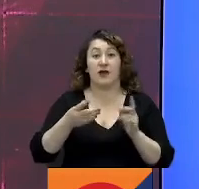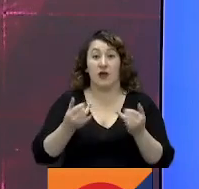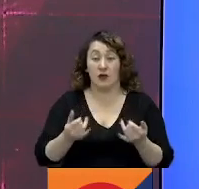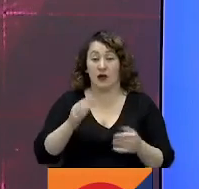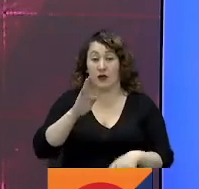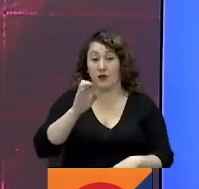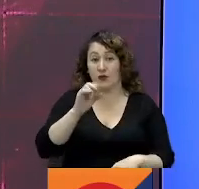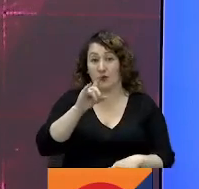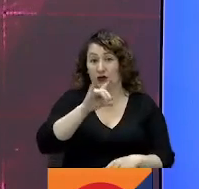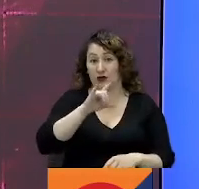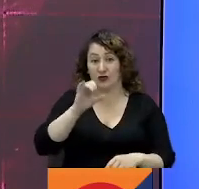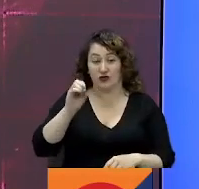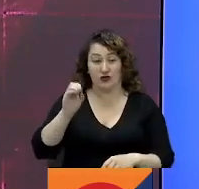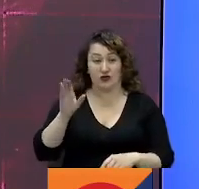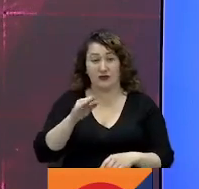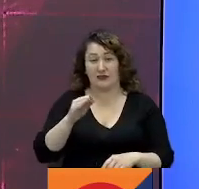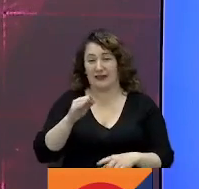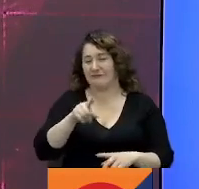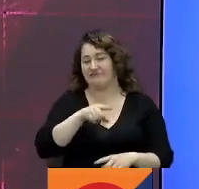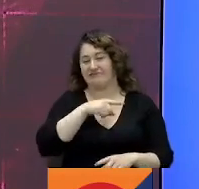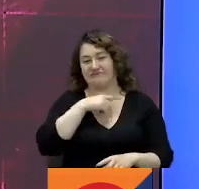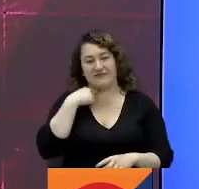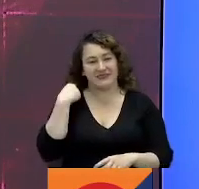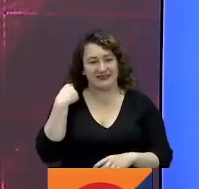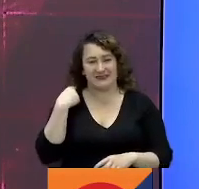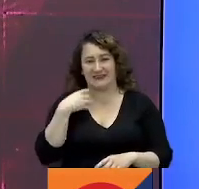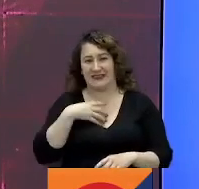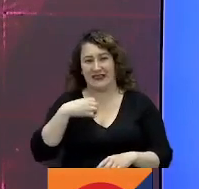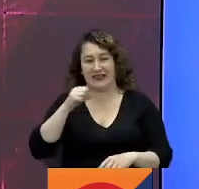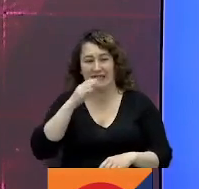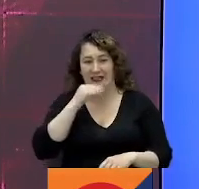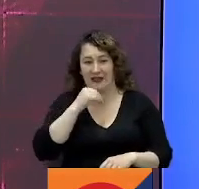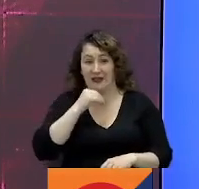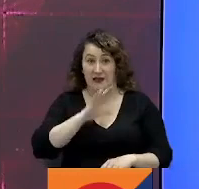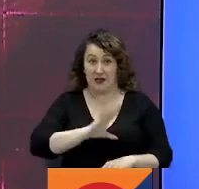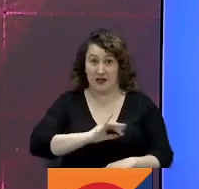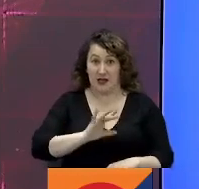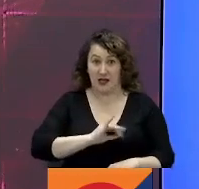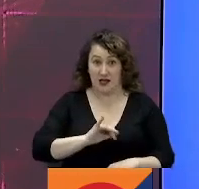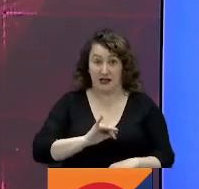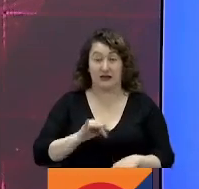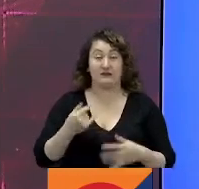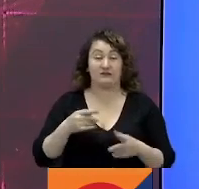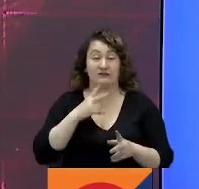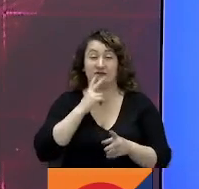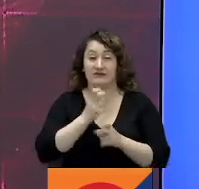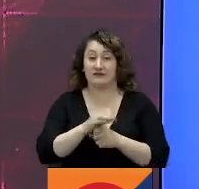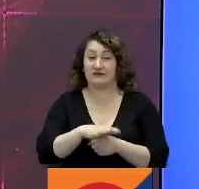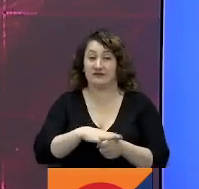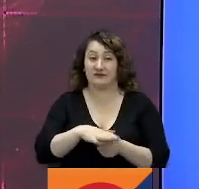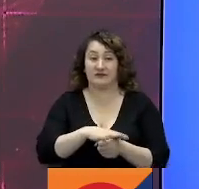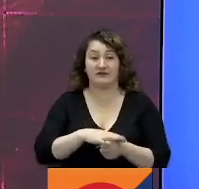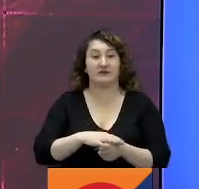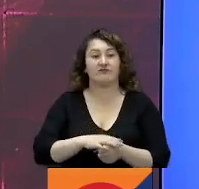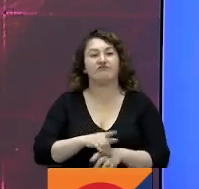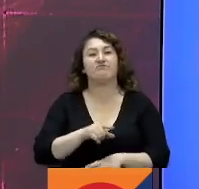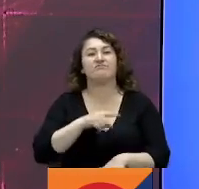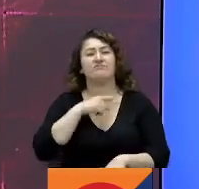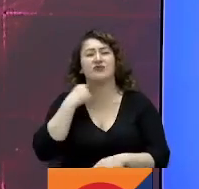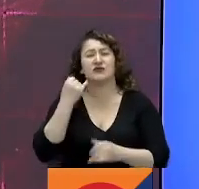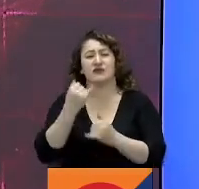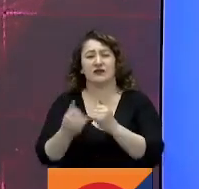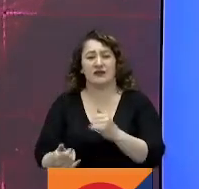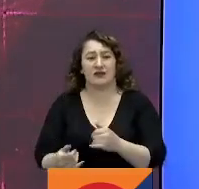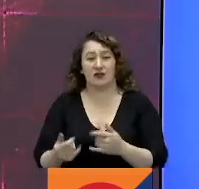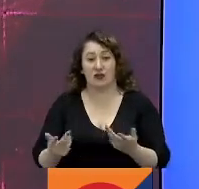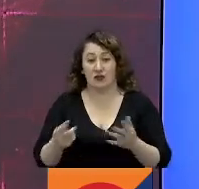el Junior no terminó en victoria y la situación del Cali de Jorge Luis Pinto es realmente complicada. Perdieron sobre el final. Aquí los